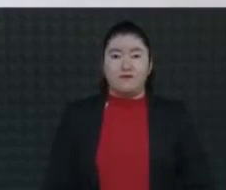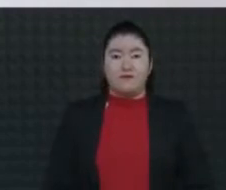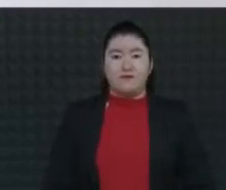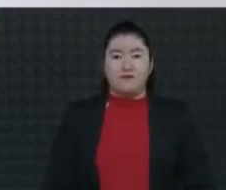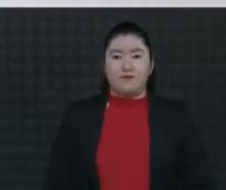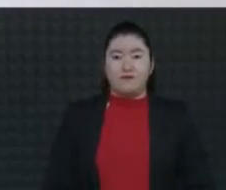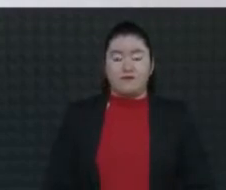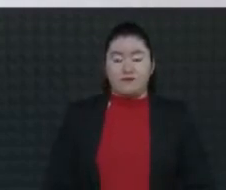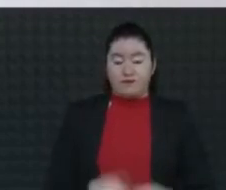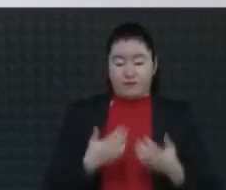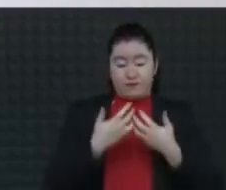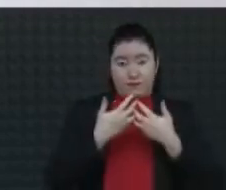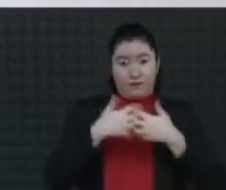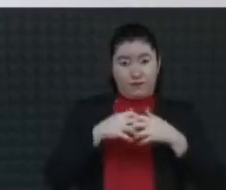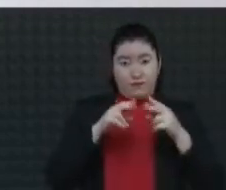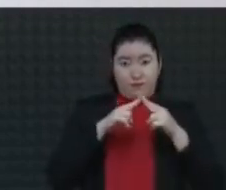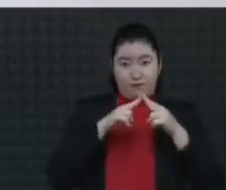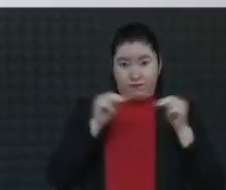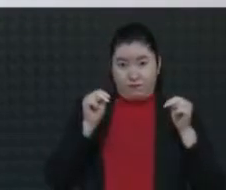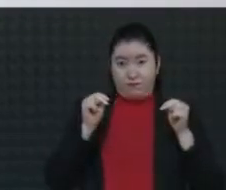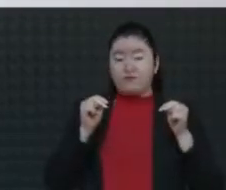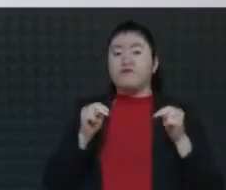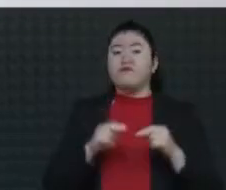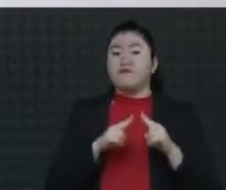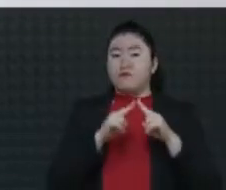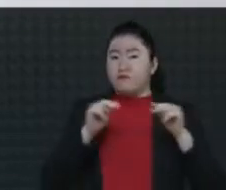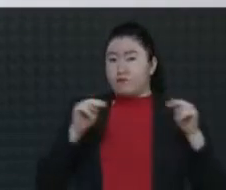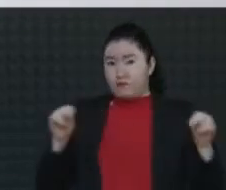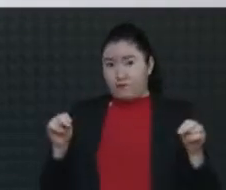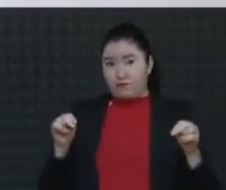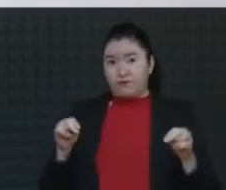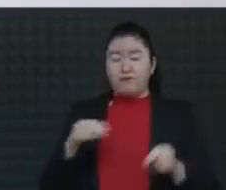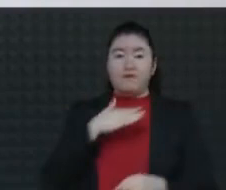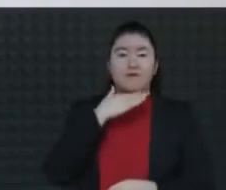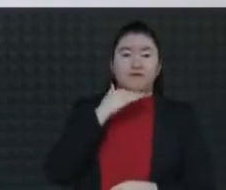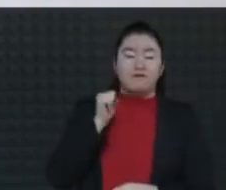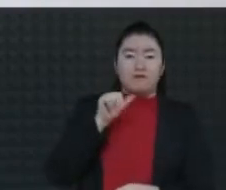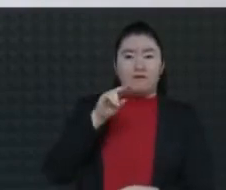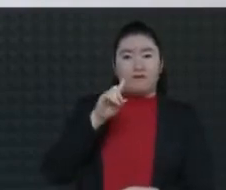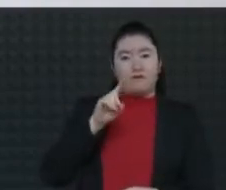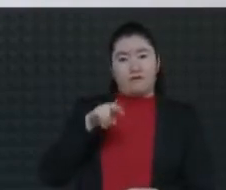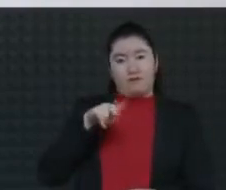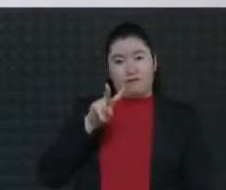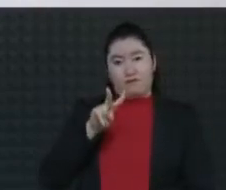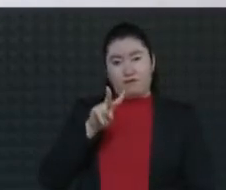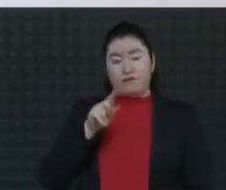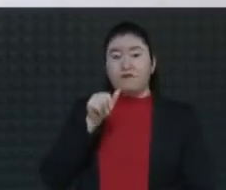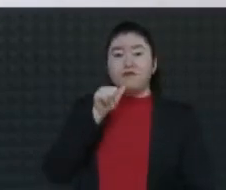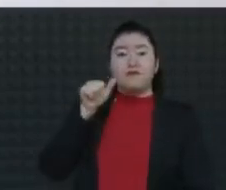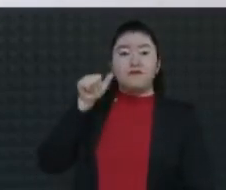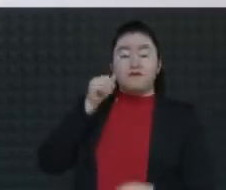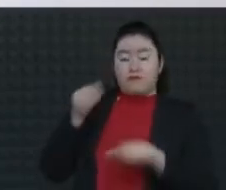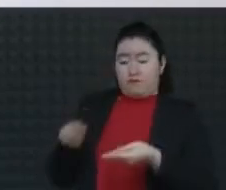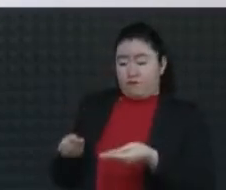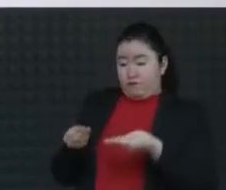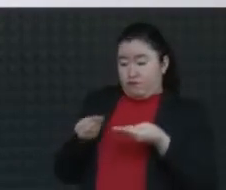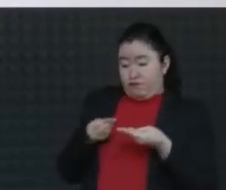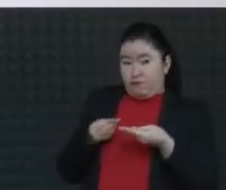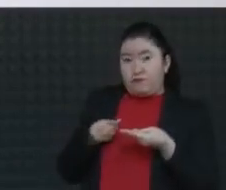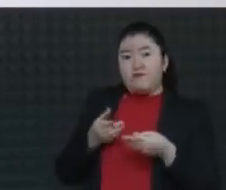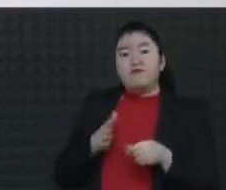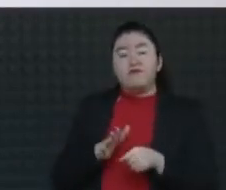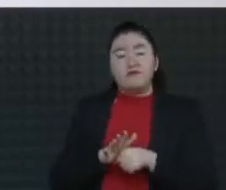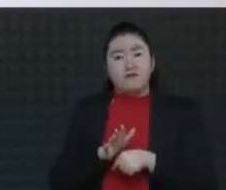La empresa noruega-alemana DNB ha hecho entrega el día de ayer a la Secretaría de Gestión Integral de